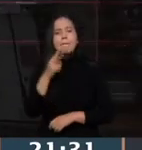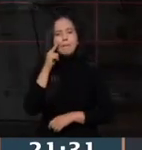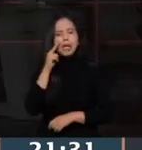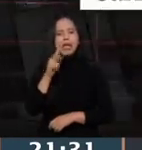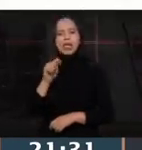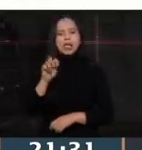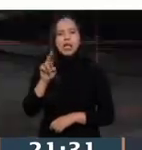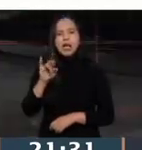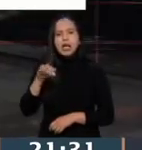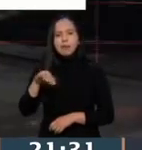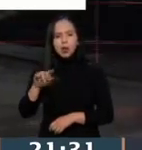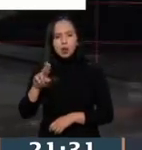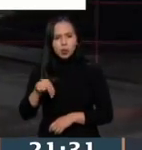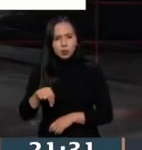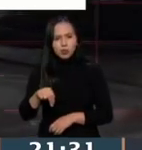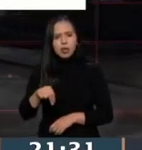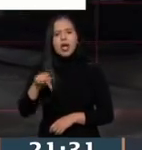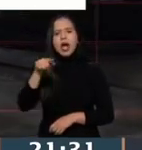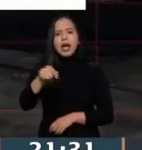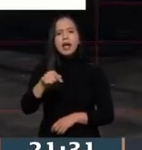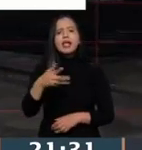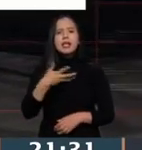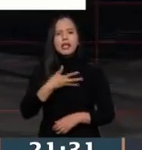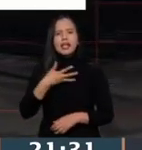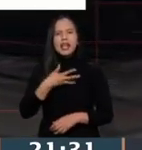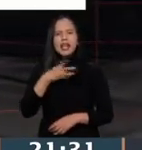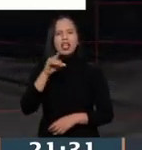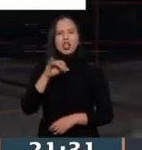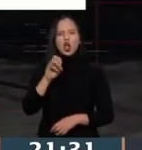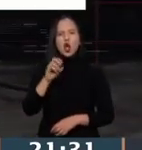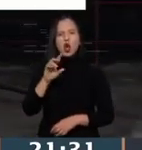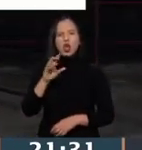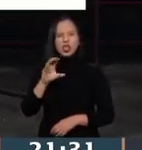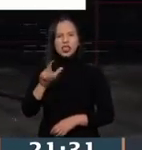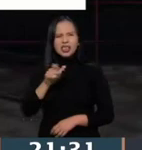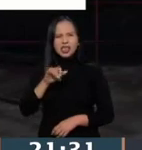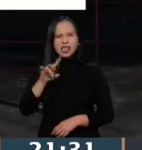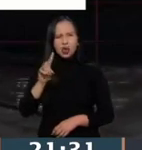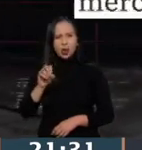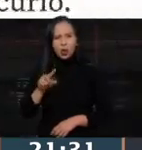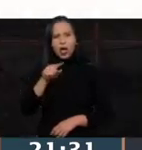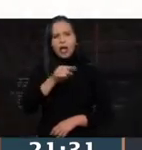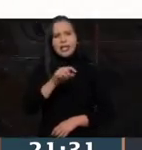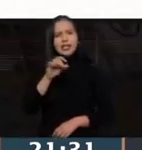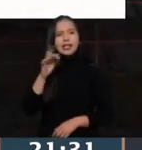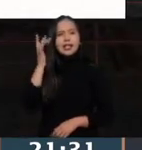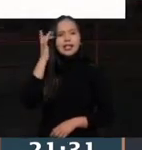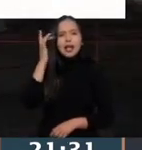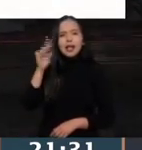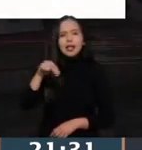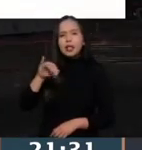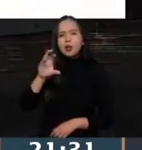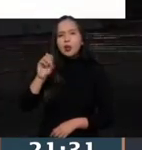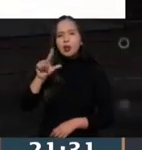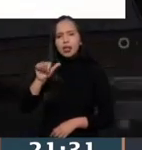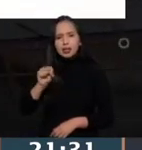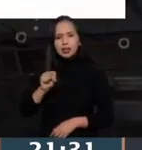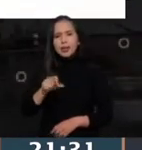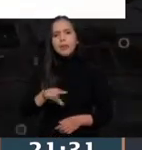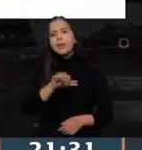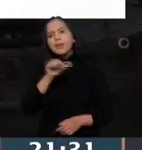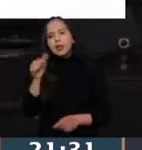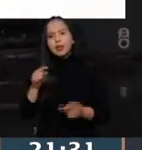emite 69 millones de toneladas de dióxido de carbono al año en San Nicolás de los Garza, y Cemex